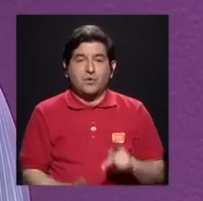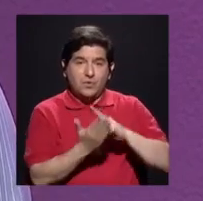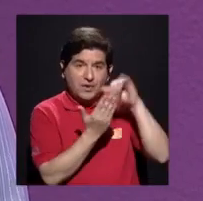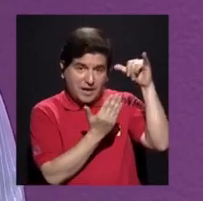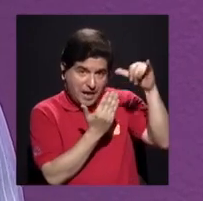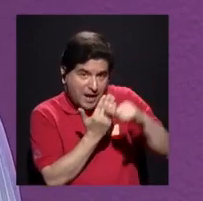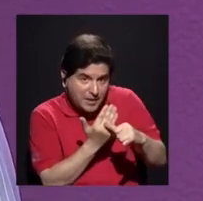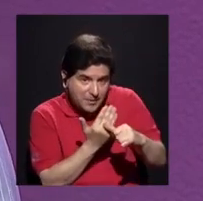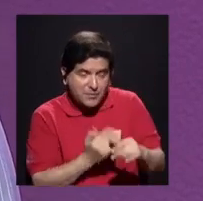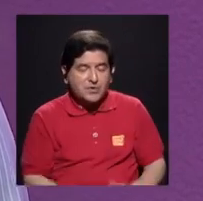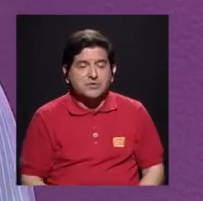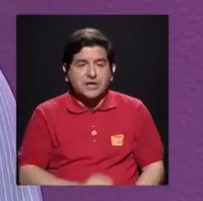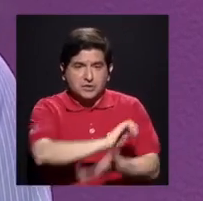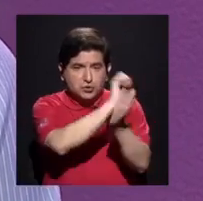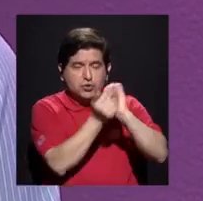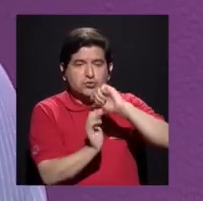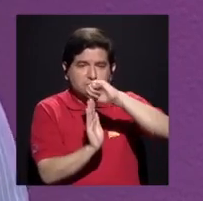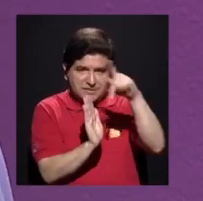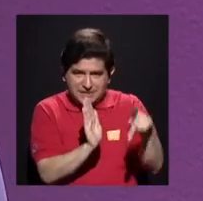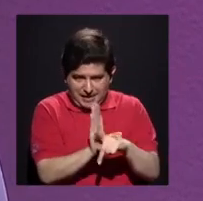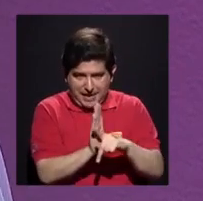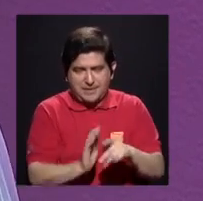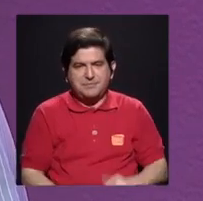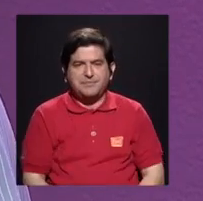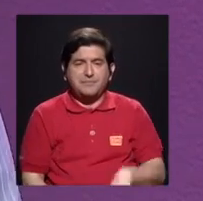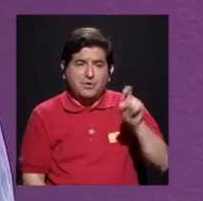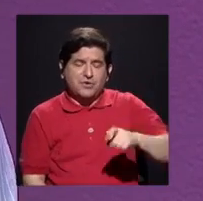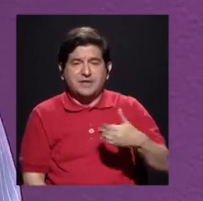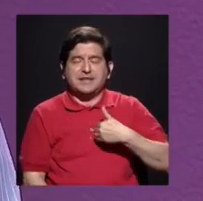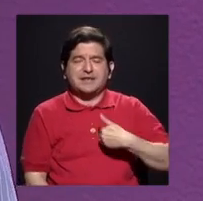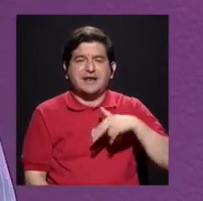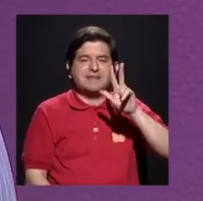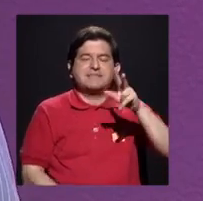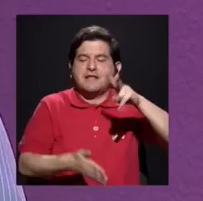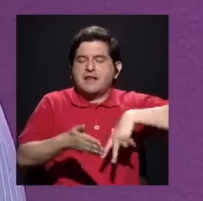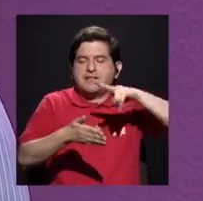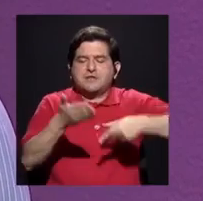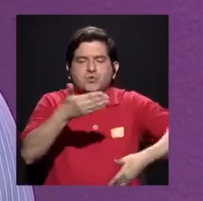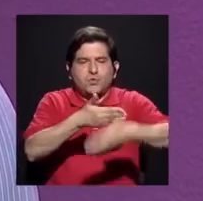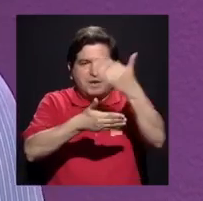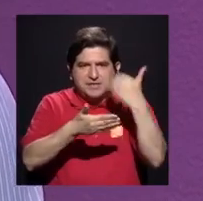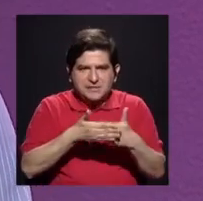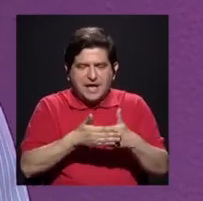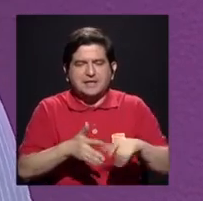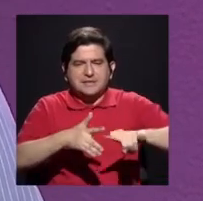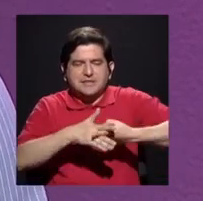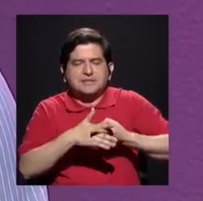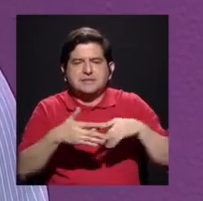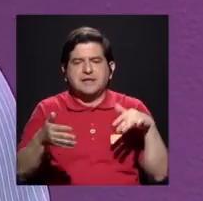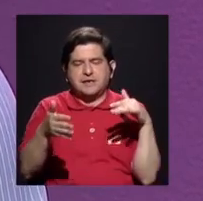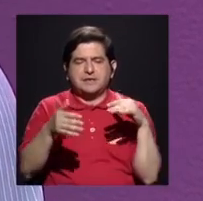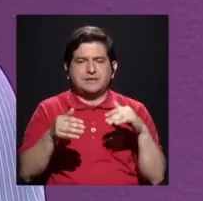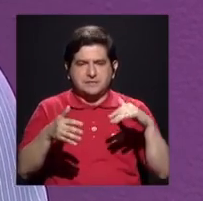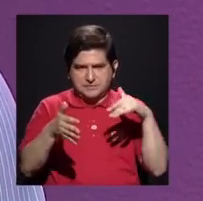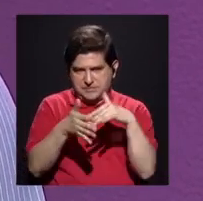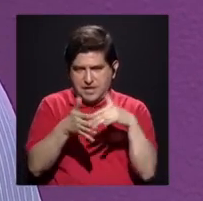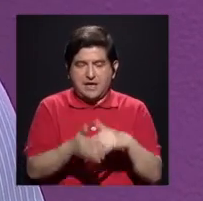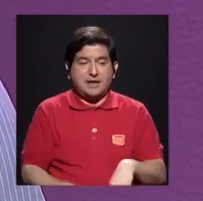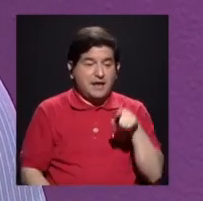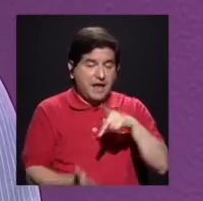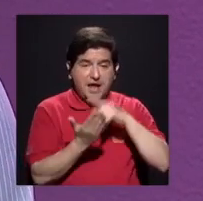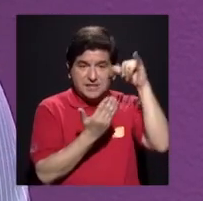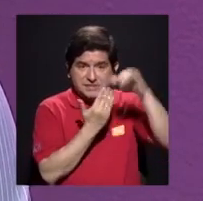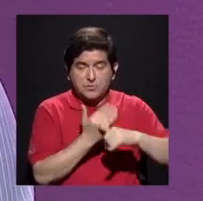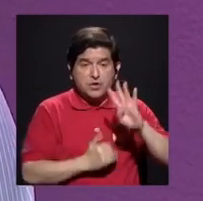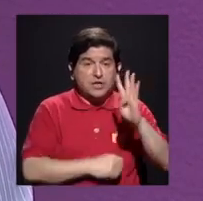los proyectos de reforma constitucional debe recibir tres lecturas antes de que puedan empezar a ser estudiados este proyecto en cuatro años